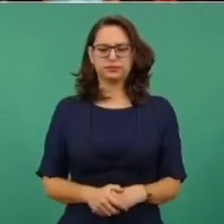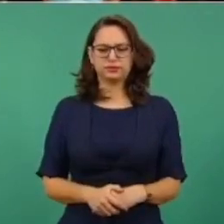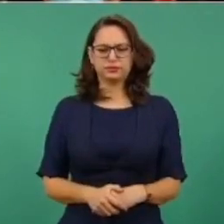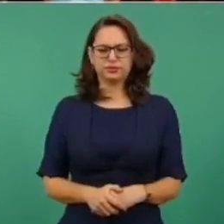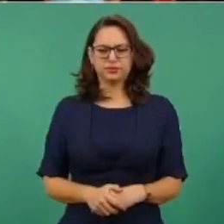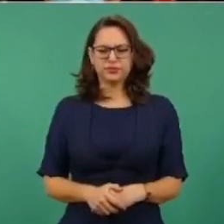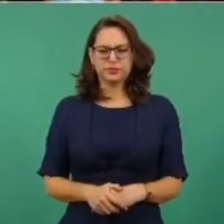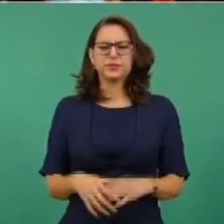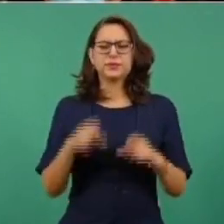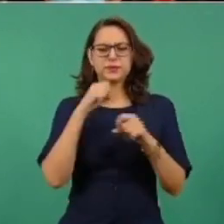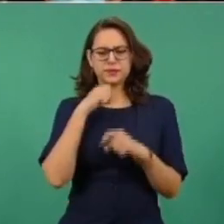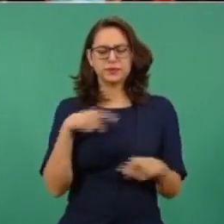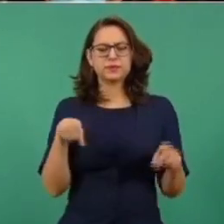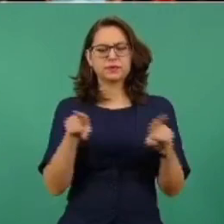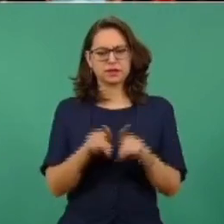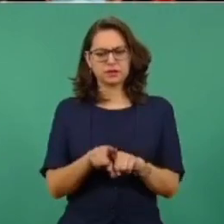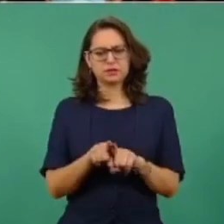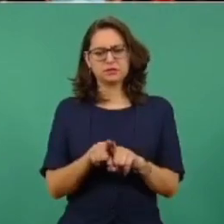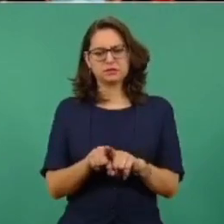habla en otros